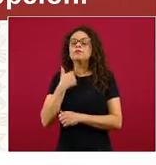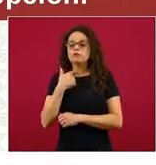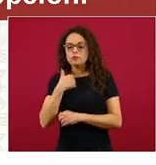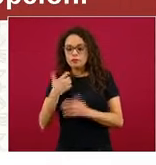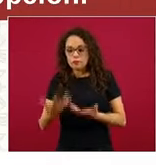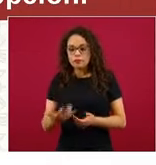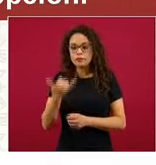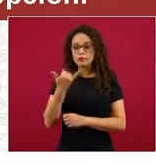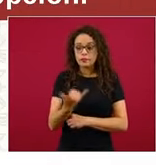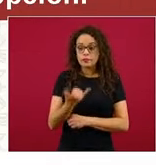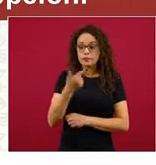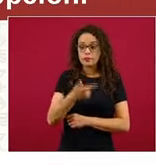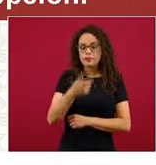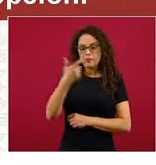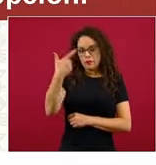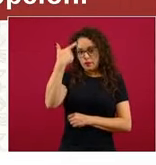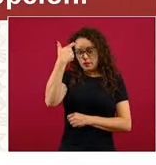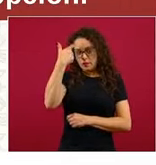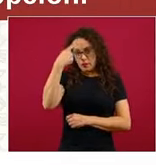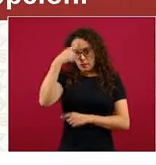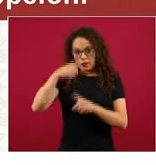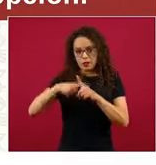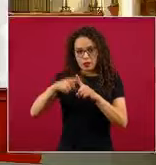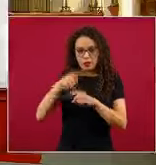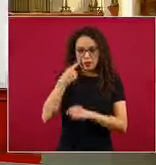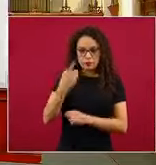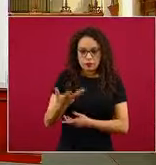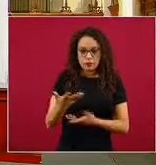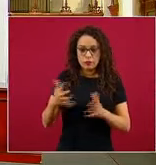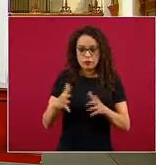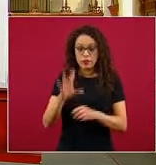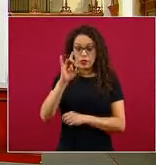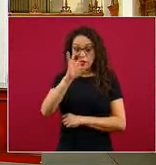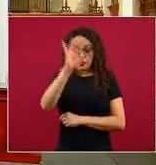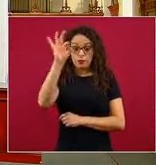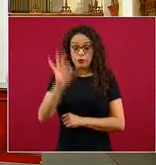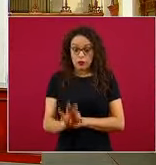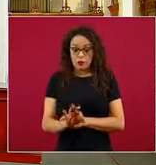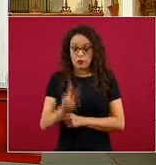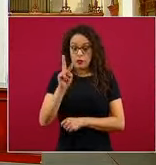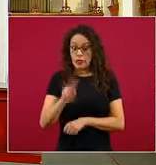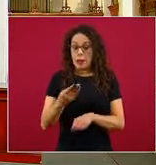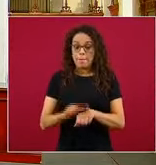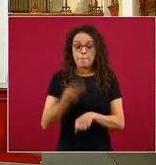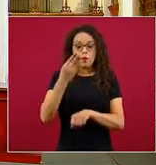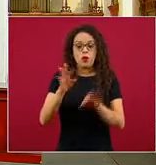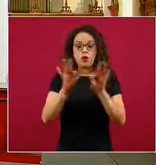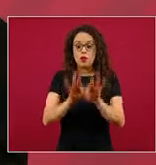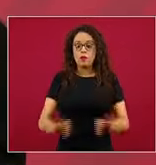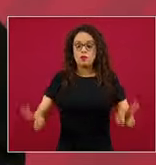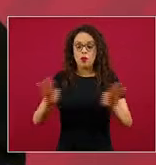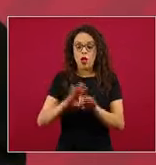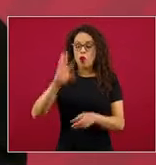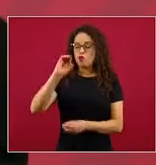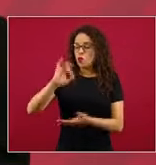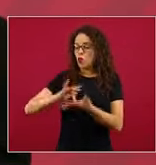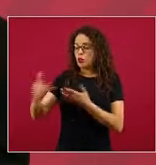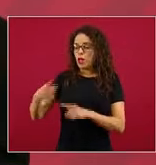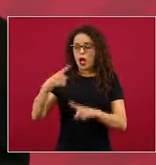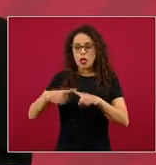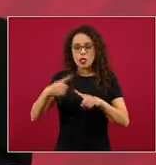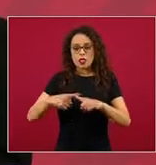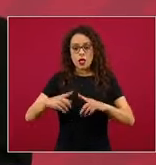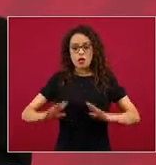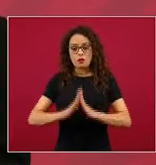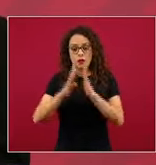revisando que se cumple el aforo máximo del 30%. Aquí la verdad es que es muy importante agradecer la colaboración, el diálogo,